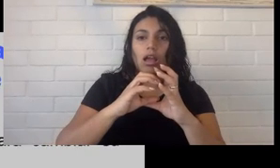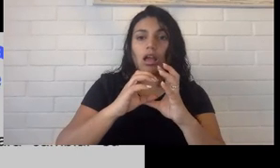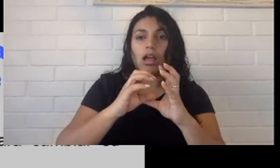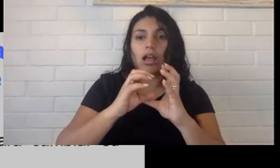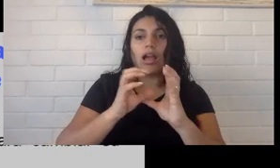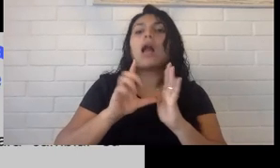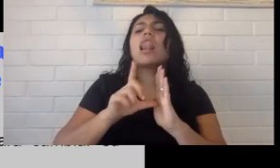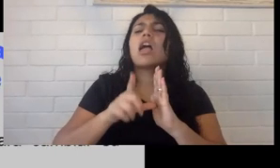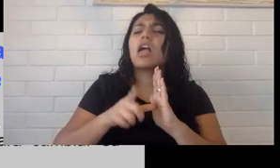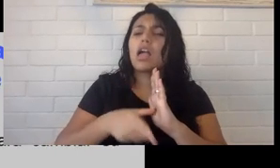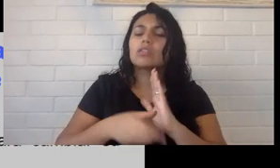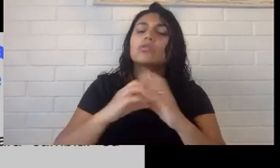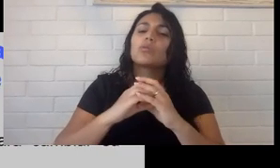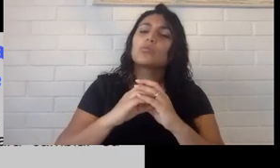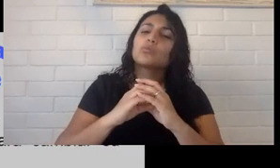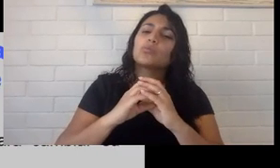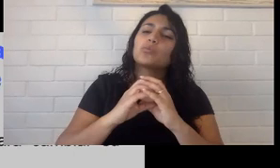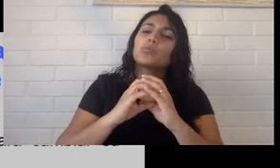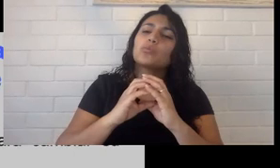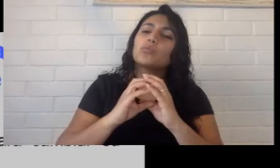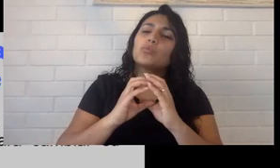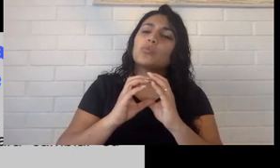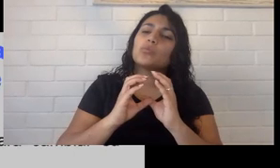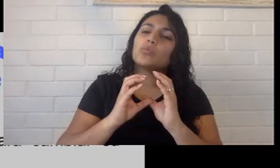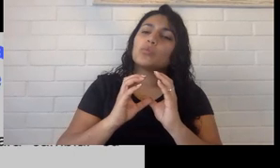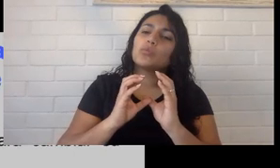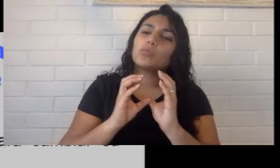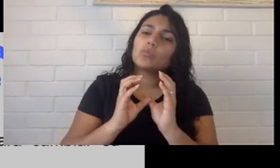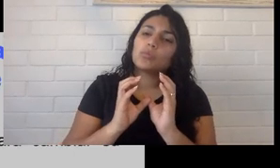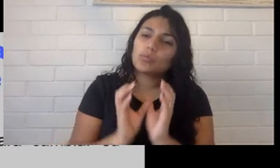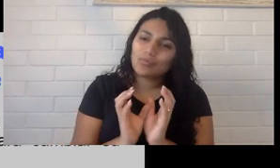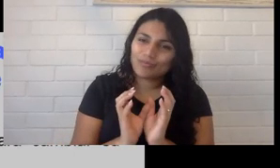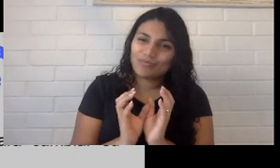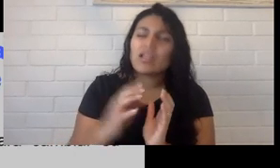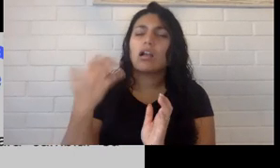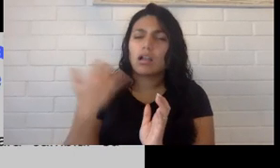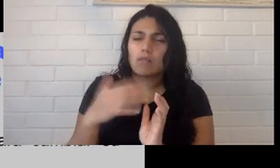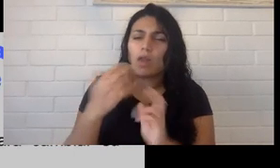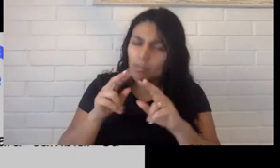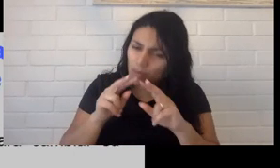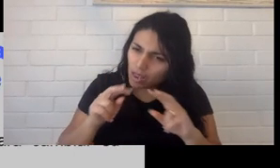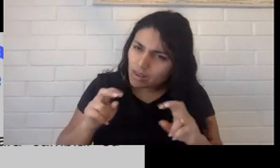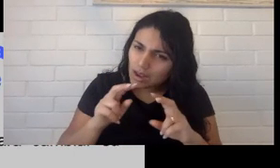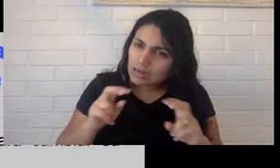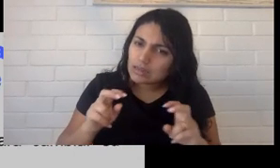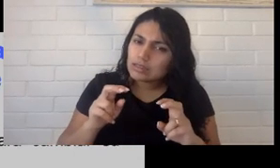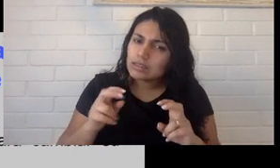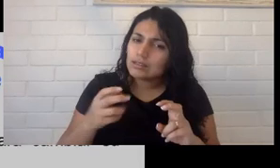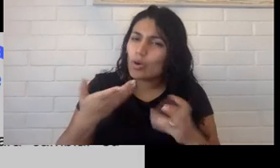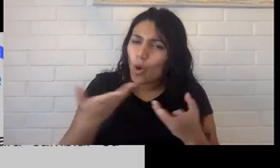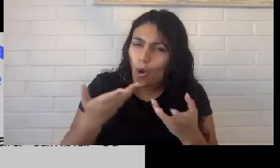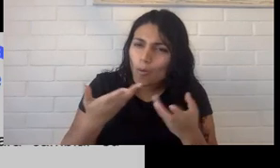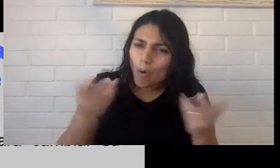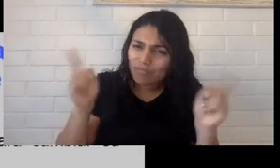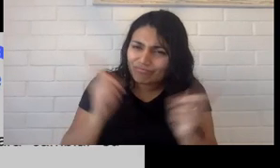lenta, y esto es clave para el análisis de cómo se genera la actividad